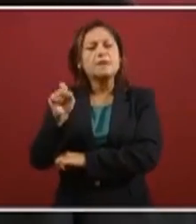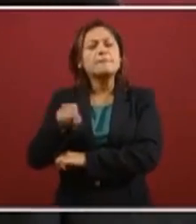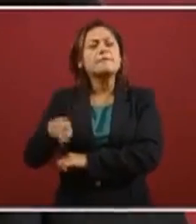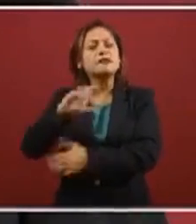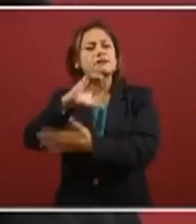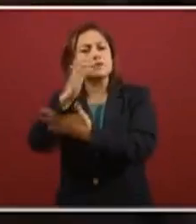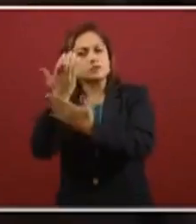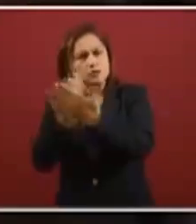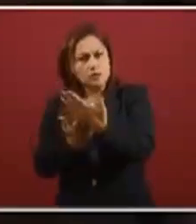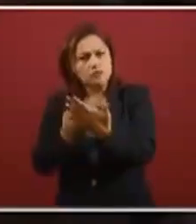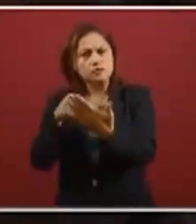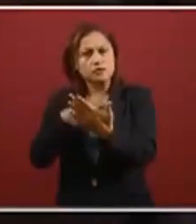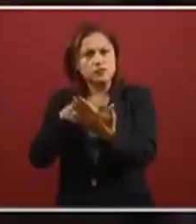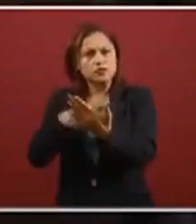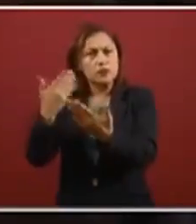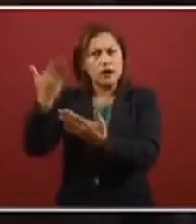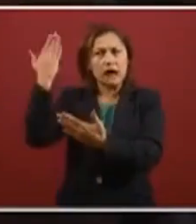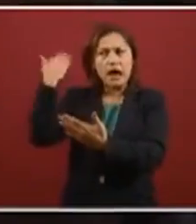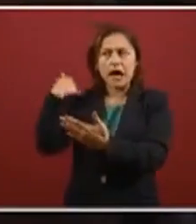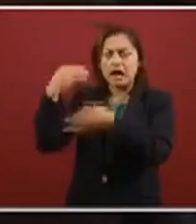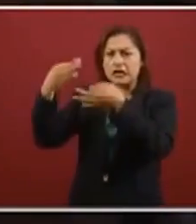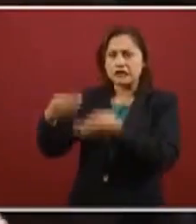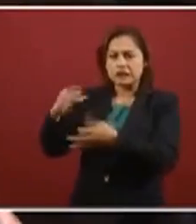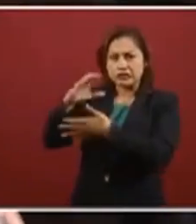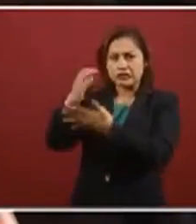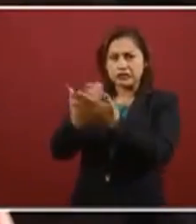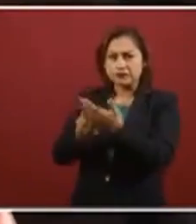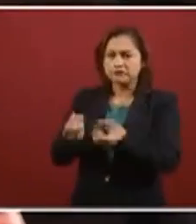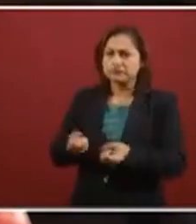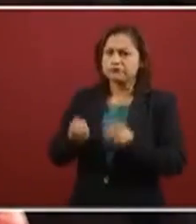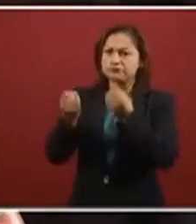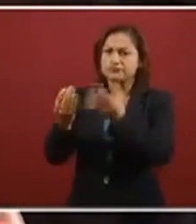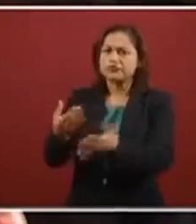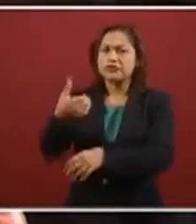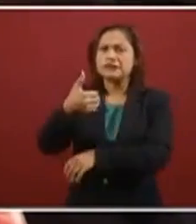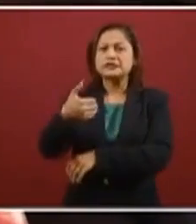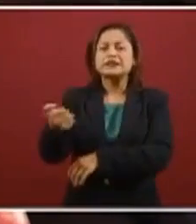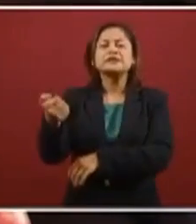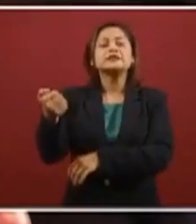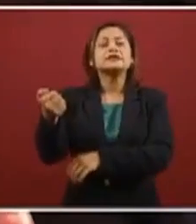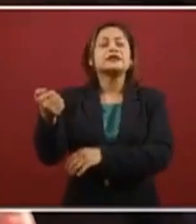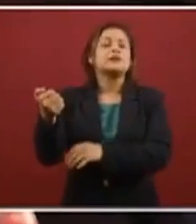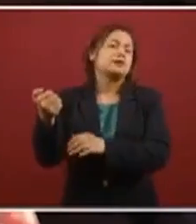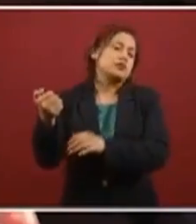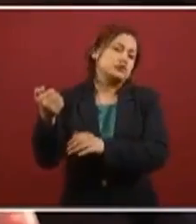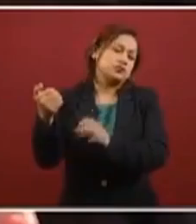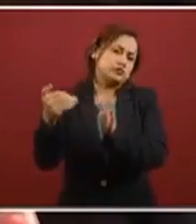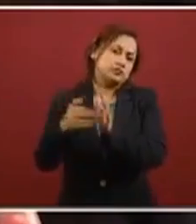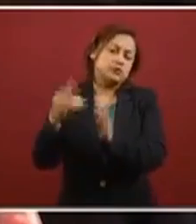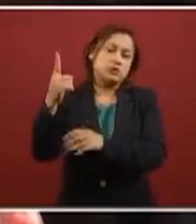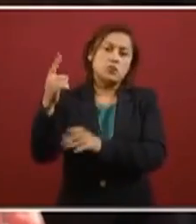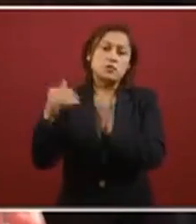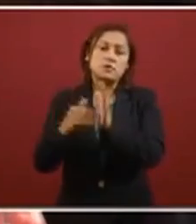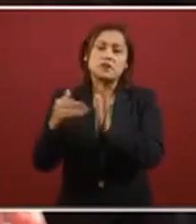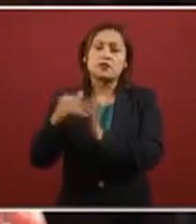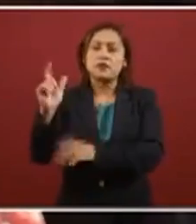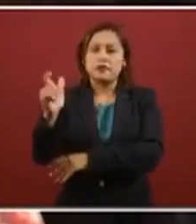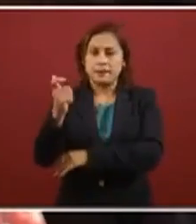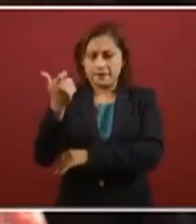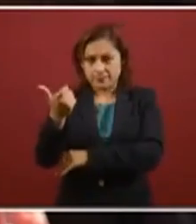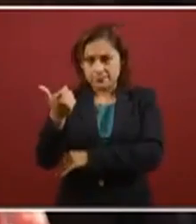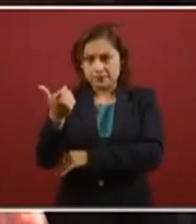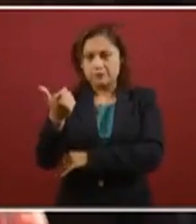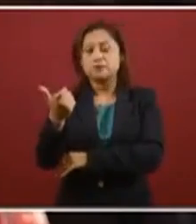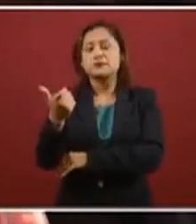del contrato original con 601 millones de pesos y autorizó obras